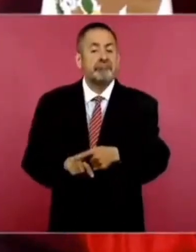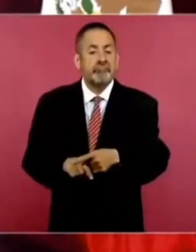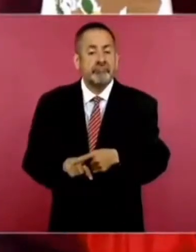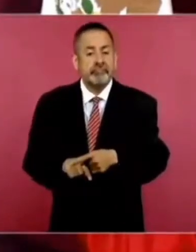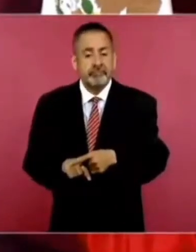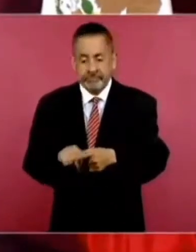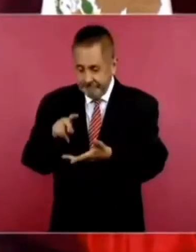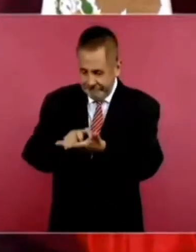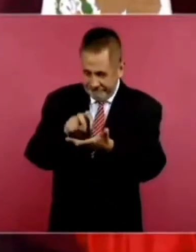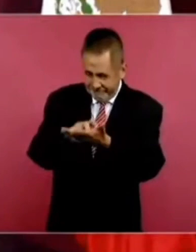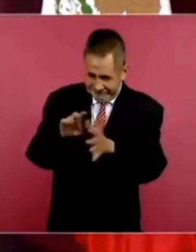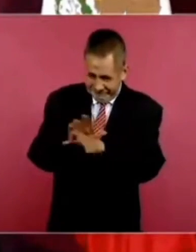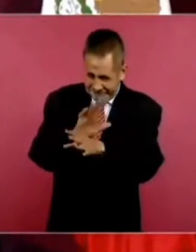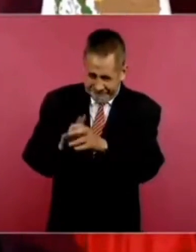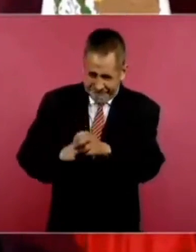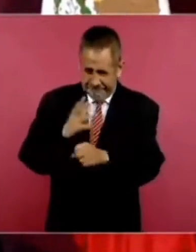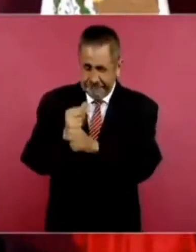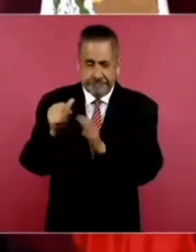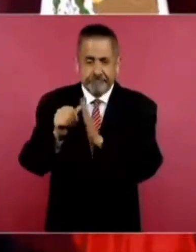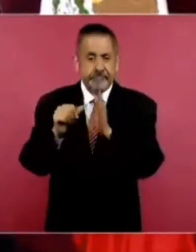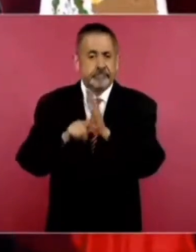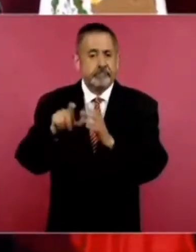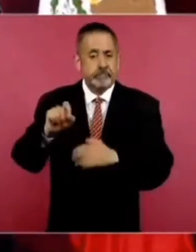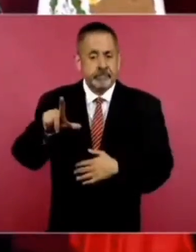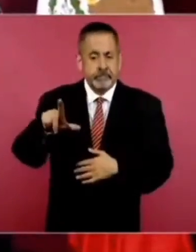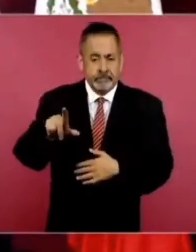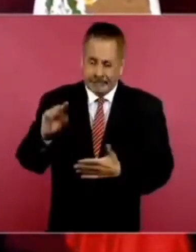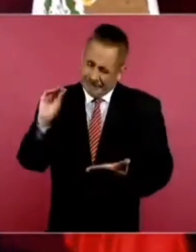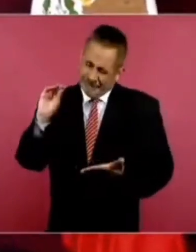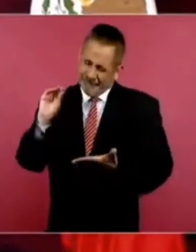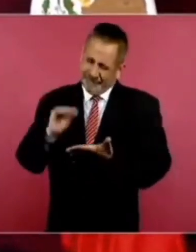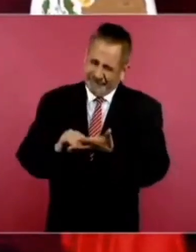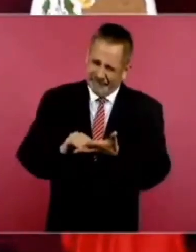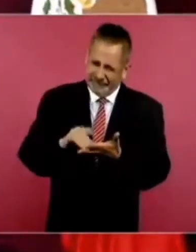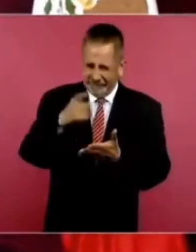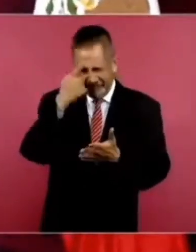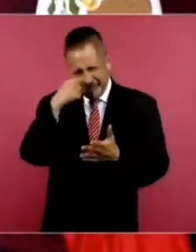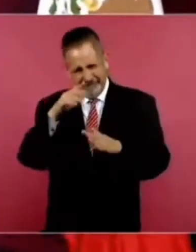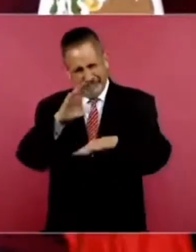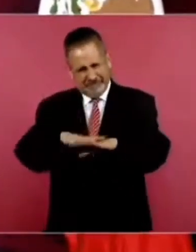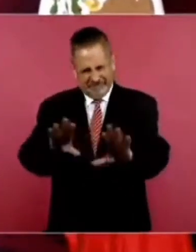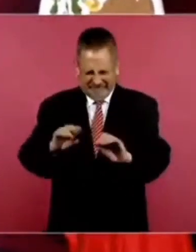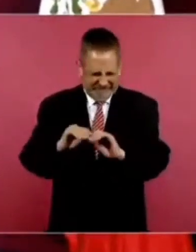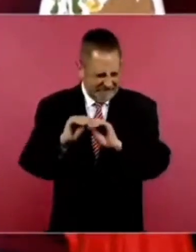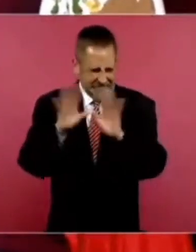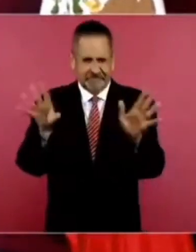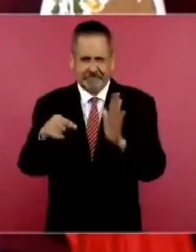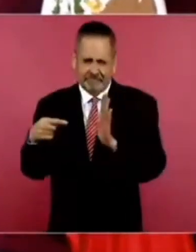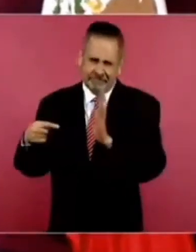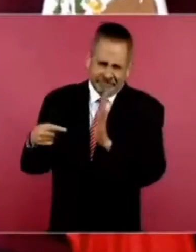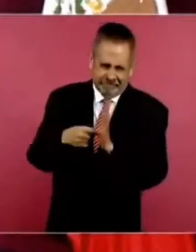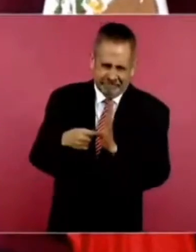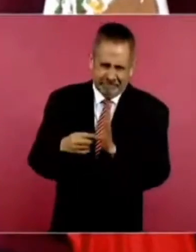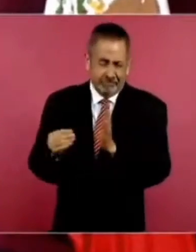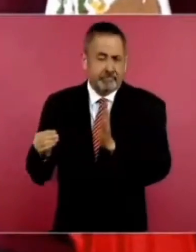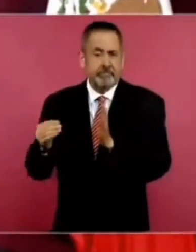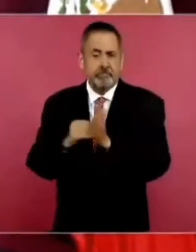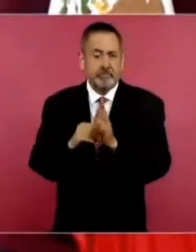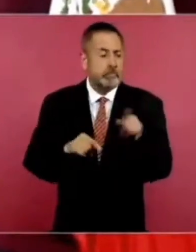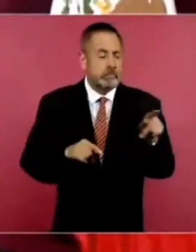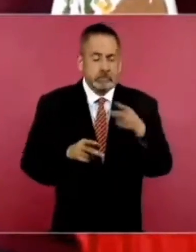donde se modifica el 27 y se establece, para que no quedara ninguna duda y que no quedara